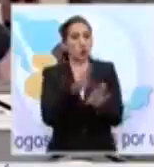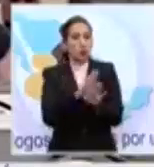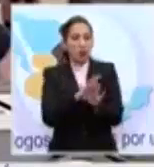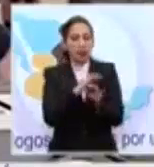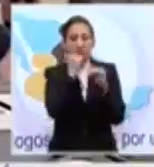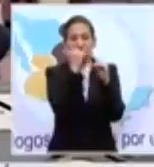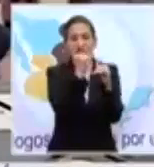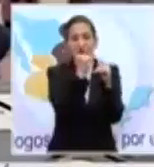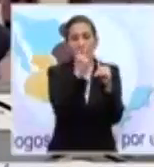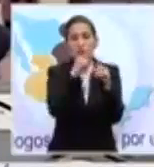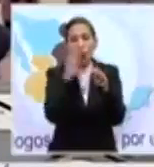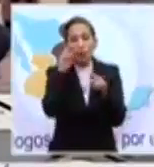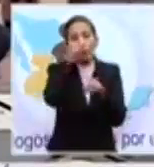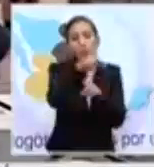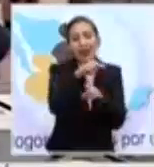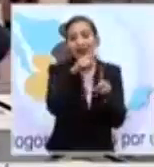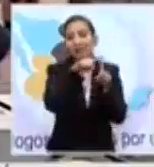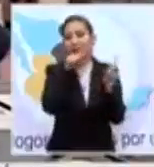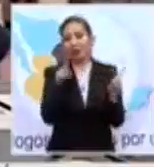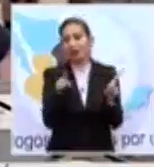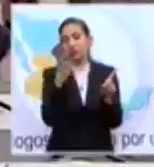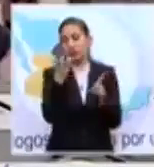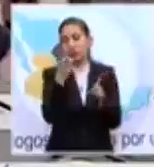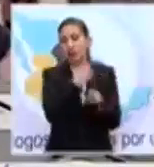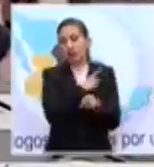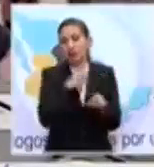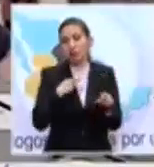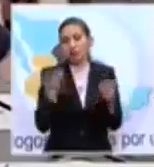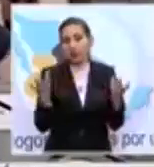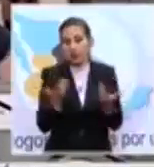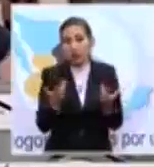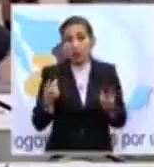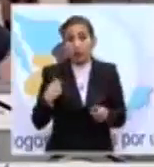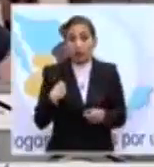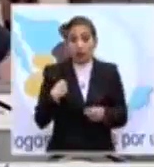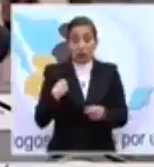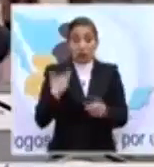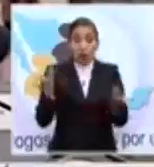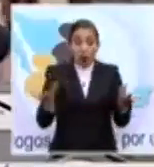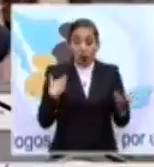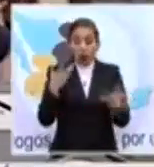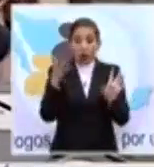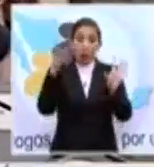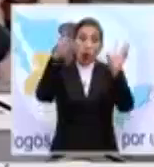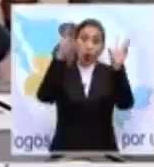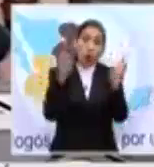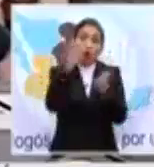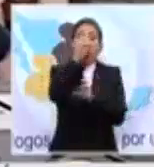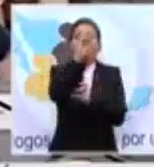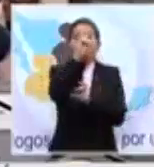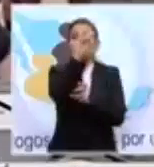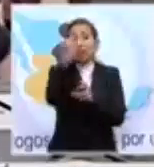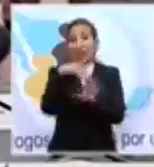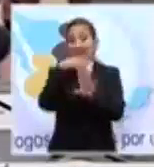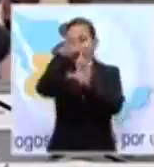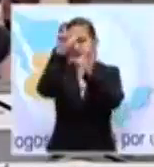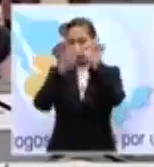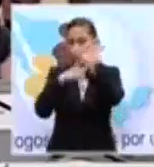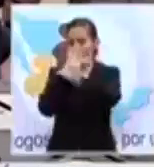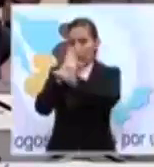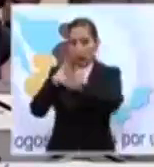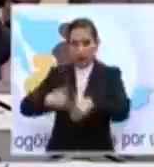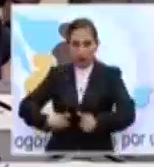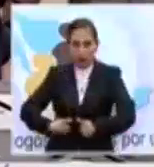manera completamente diferente, que creo que es lo que tenemos que hacer. Yo lamento que la Cruzada Nacional contra el Hambre,